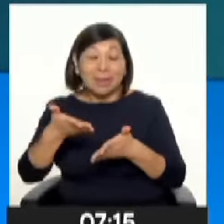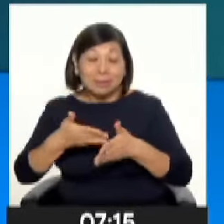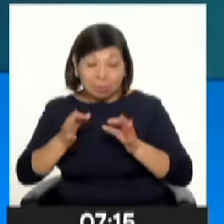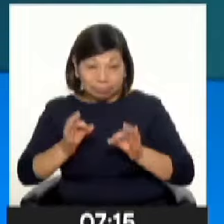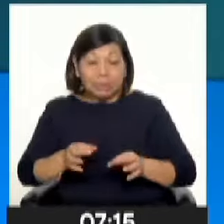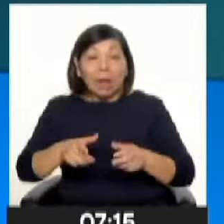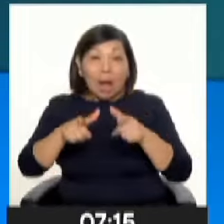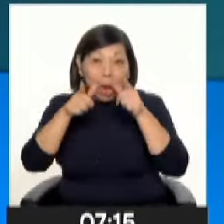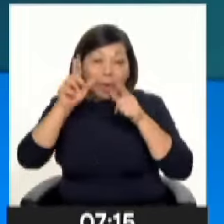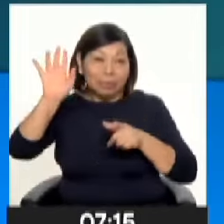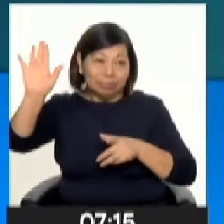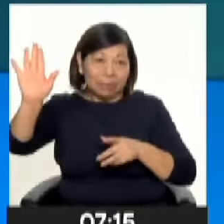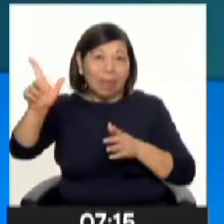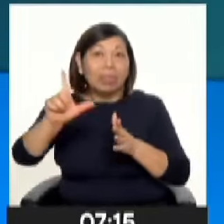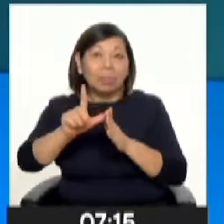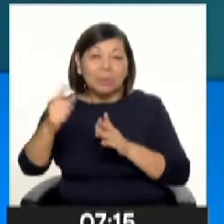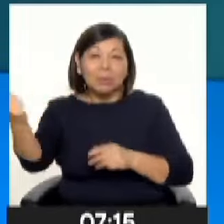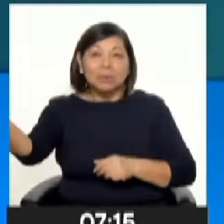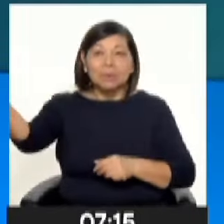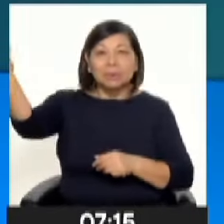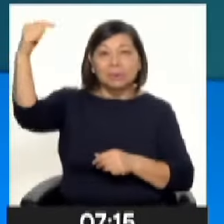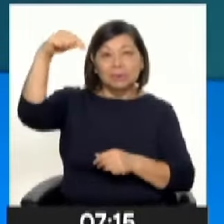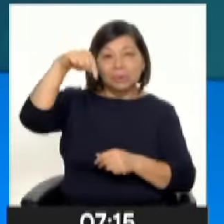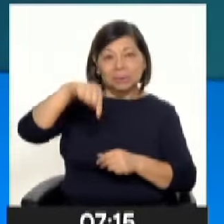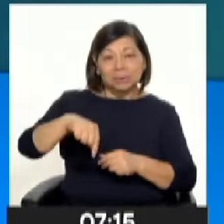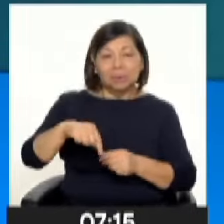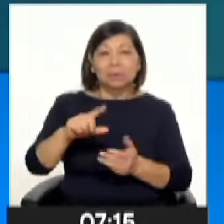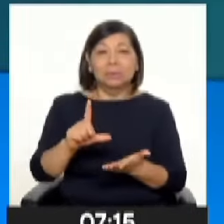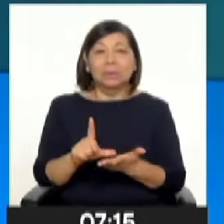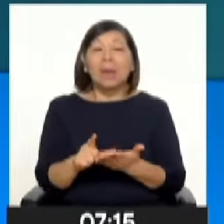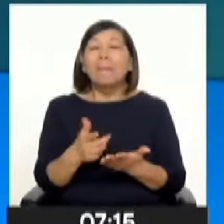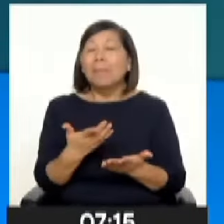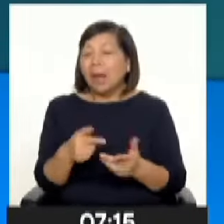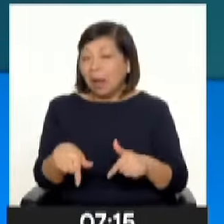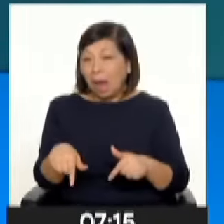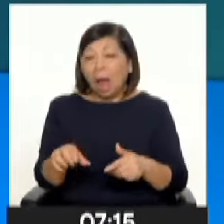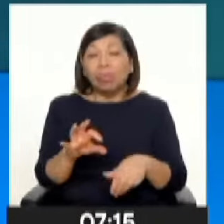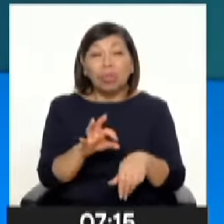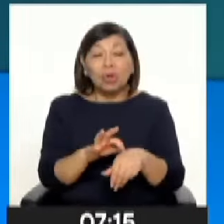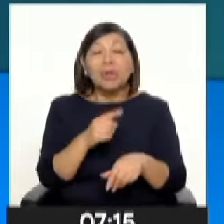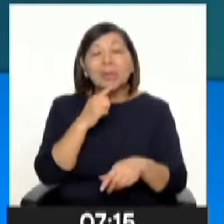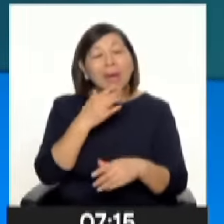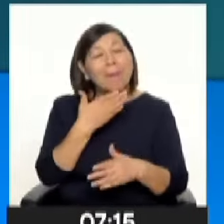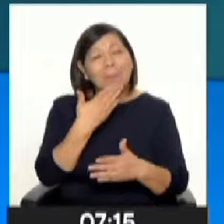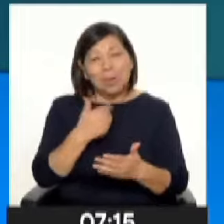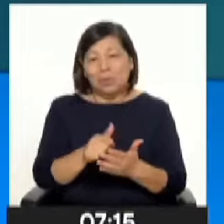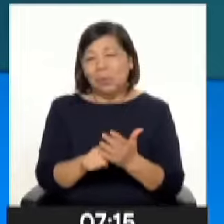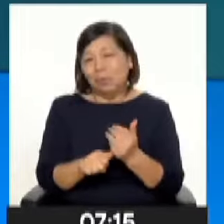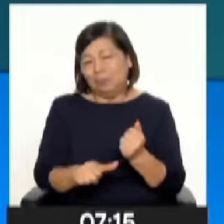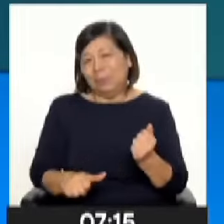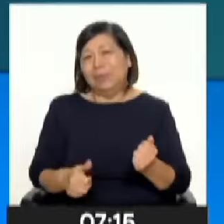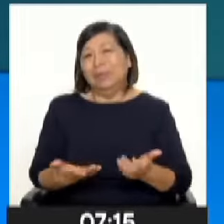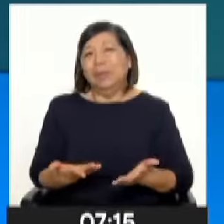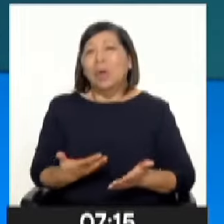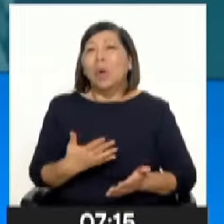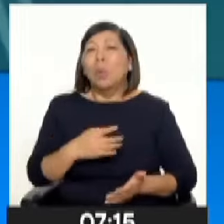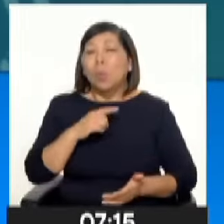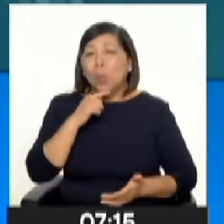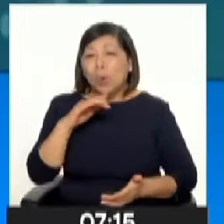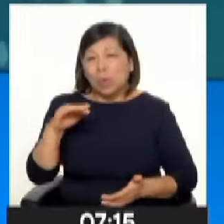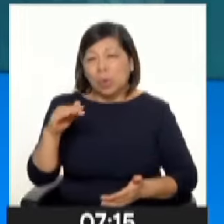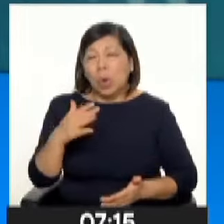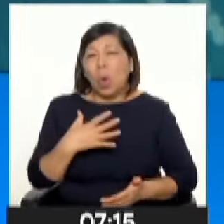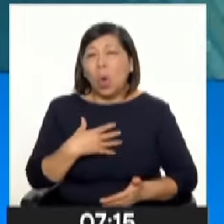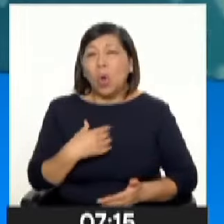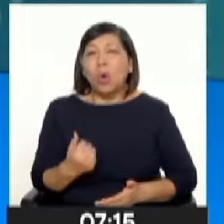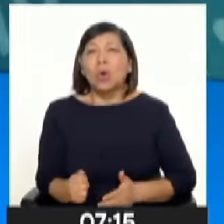esto ocurrió en Loreto, pues que se dispusiera este aborto terapéutico. Es una niña de 11 años, llevaba